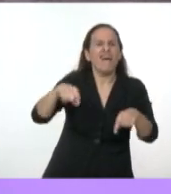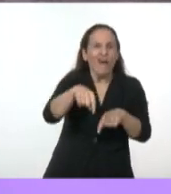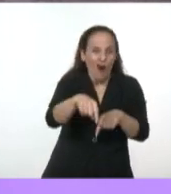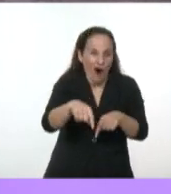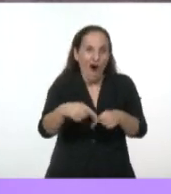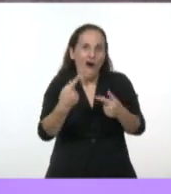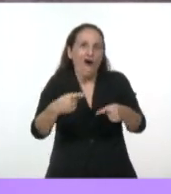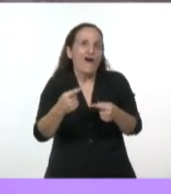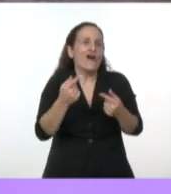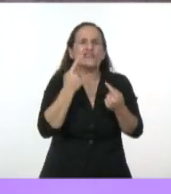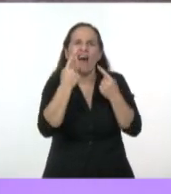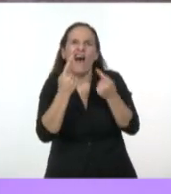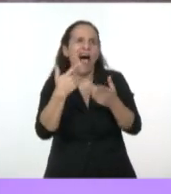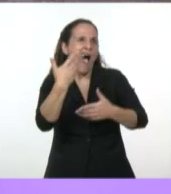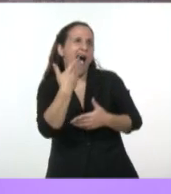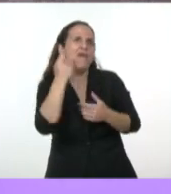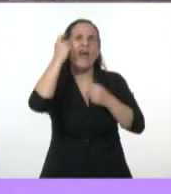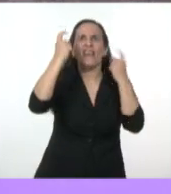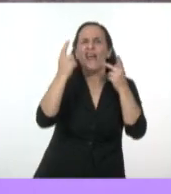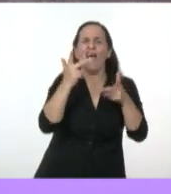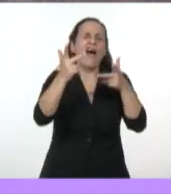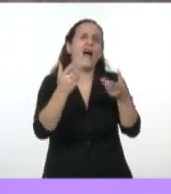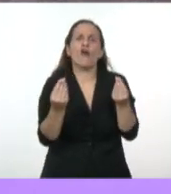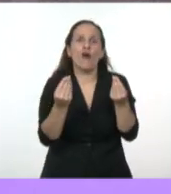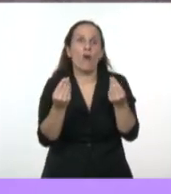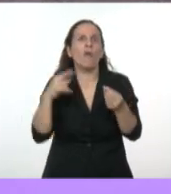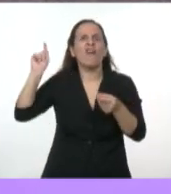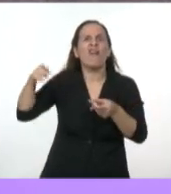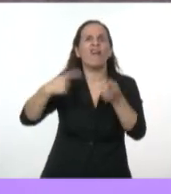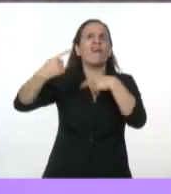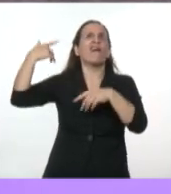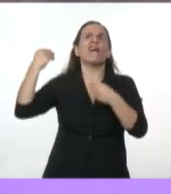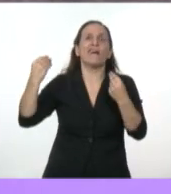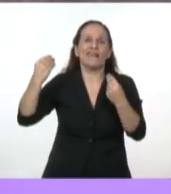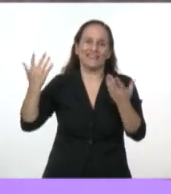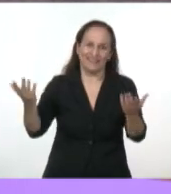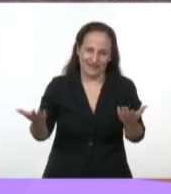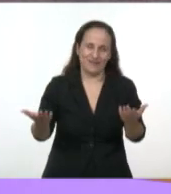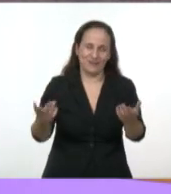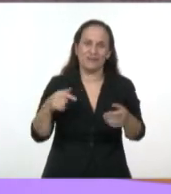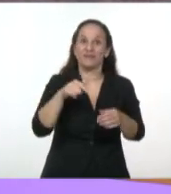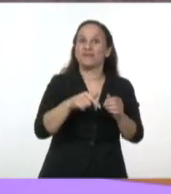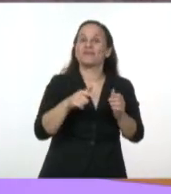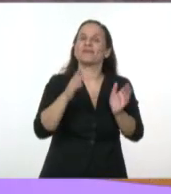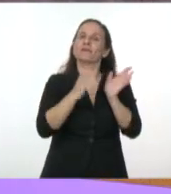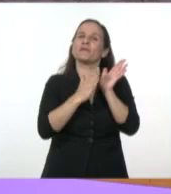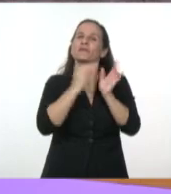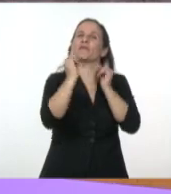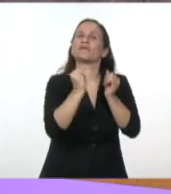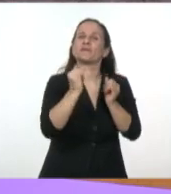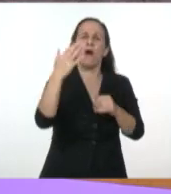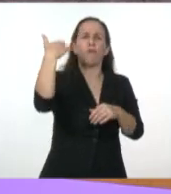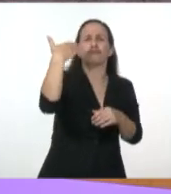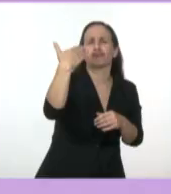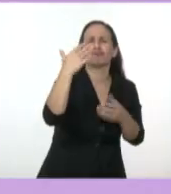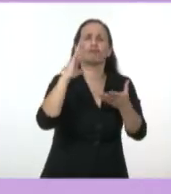tenemos nosotros para expresar nuestras ideas. Entonces, recién hablamos sobre la argumentación en la oralidad y en la vida cotidiana.